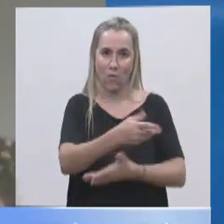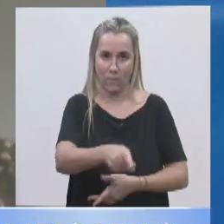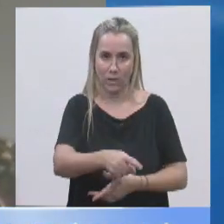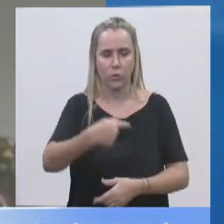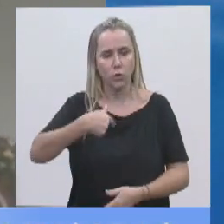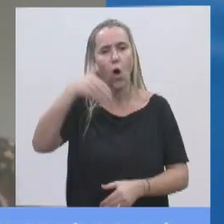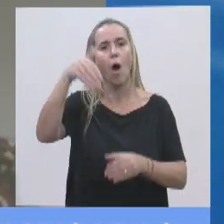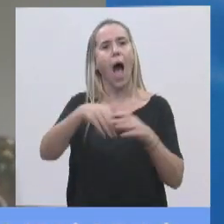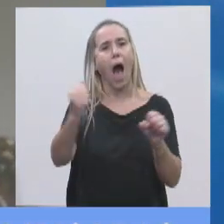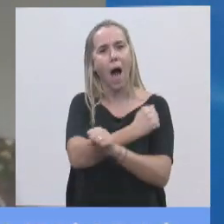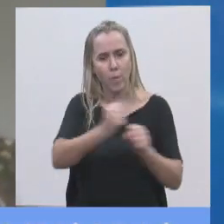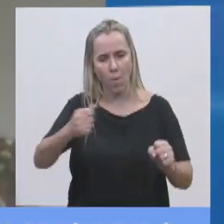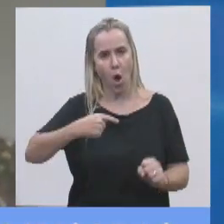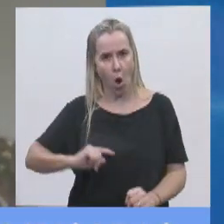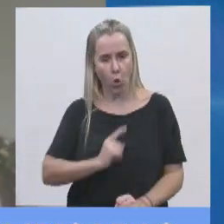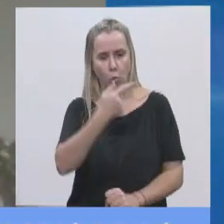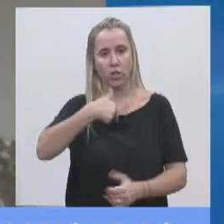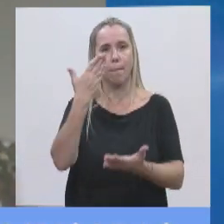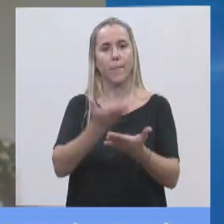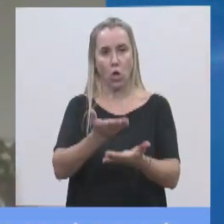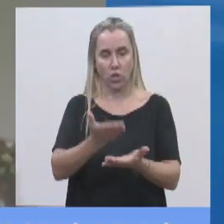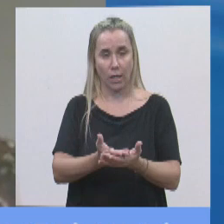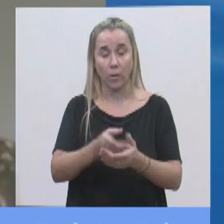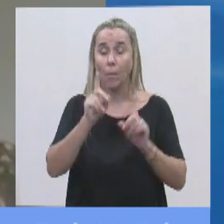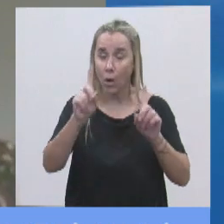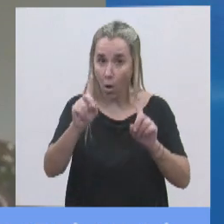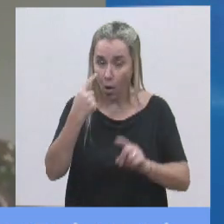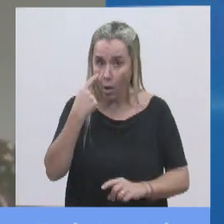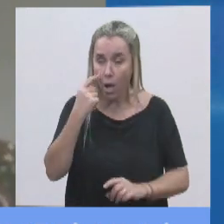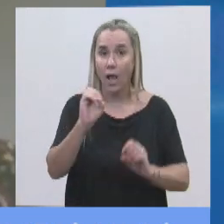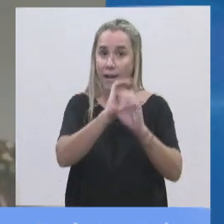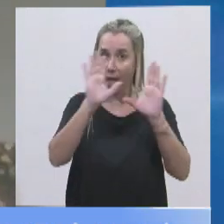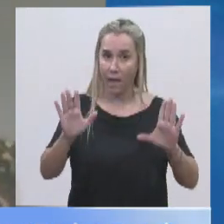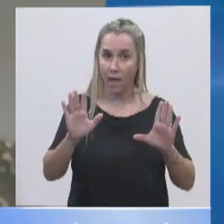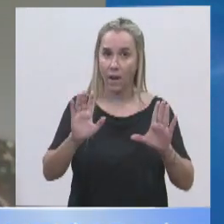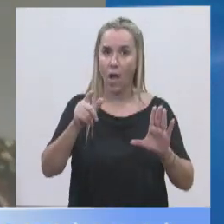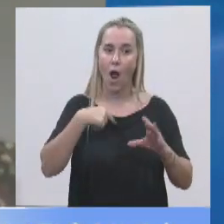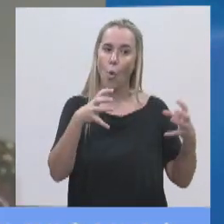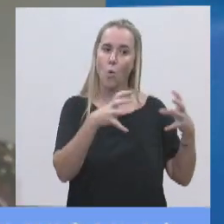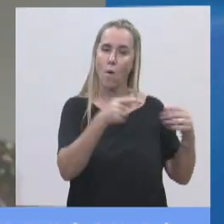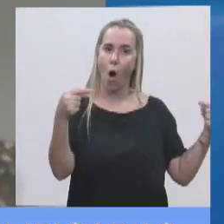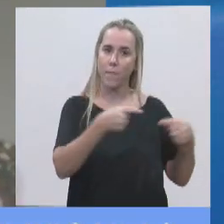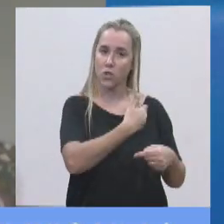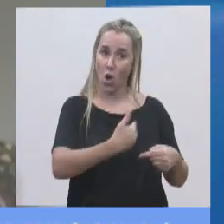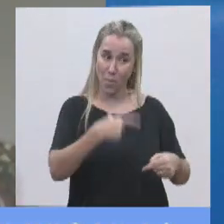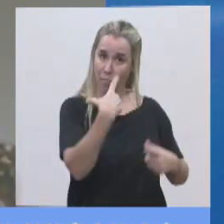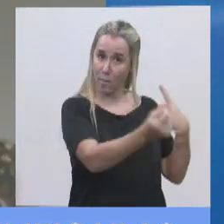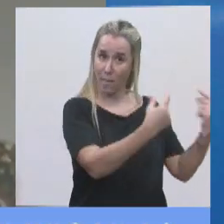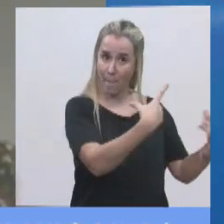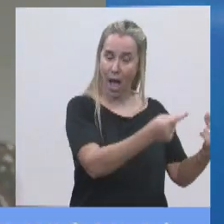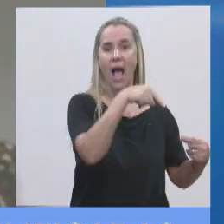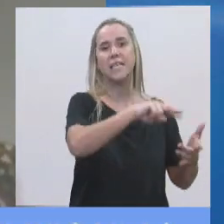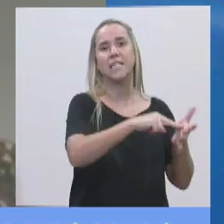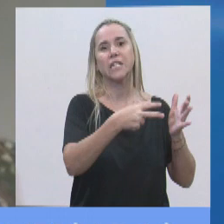mayor orgullo este proyecto, pero que quede bien en claro que la oposición que se retiró es porque está